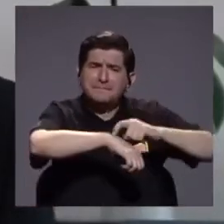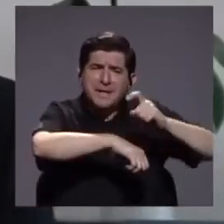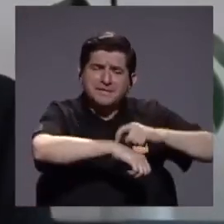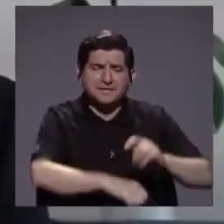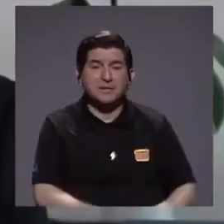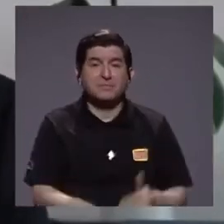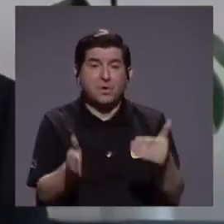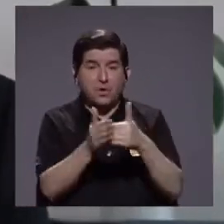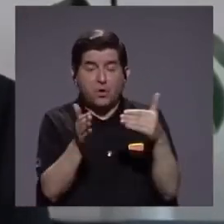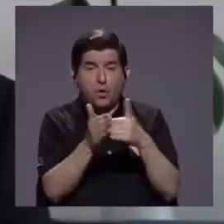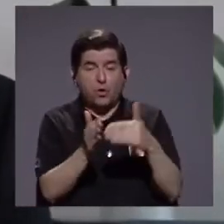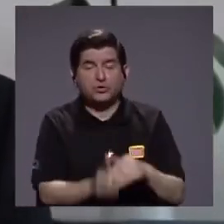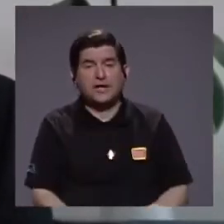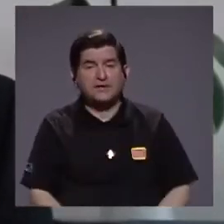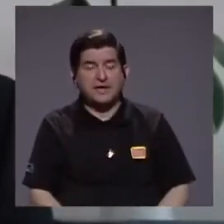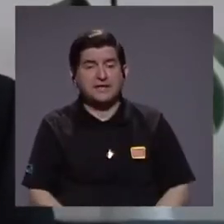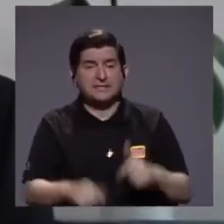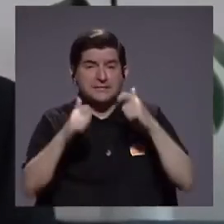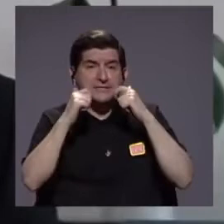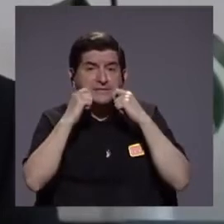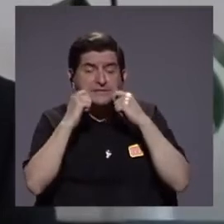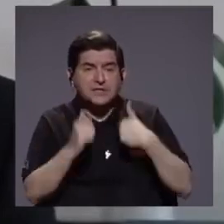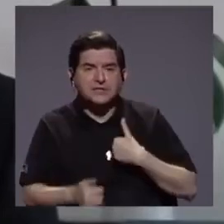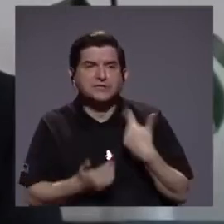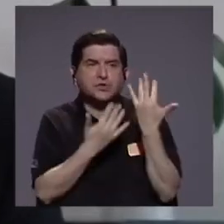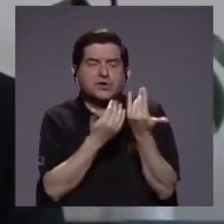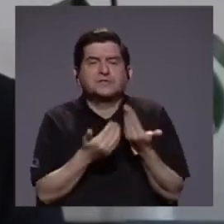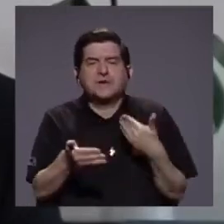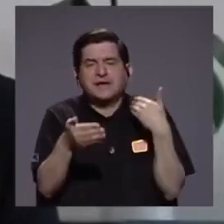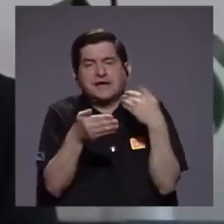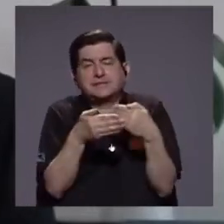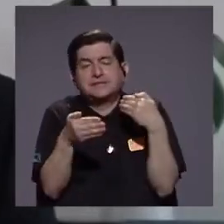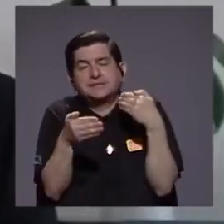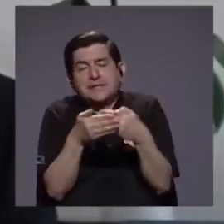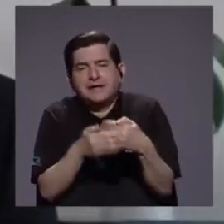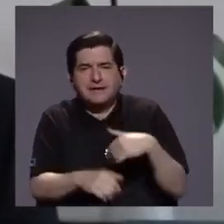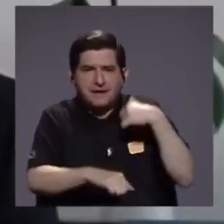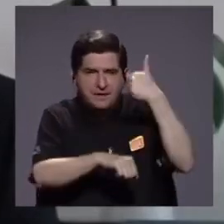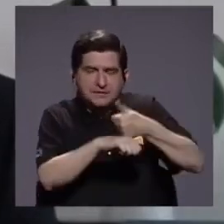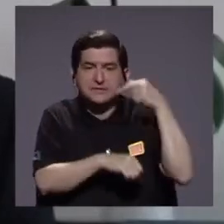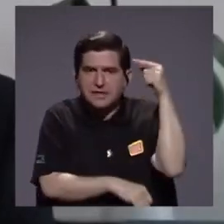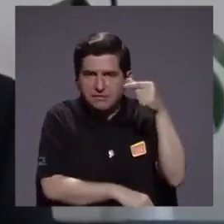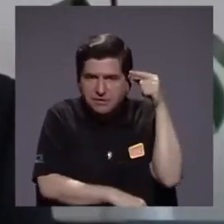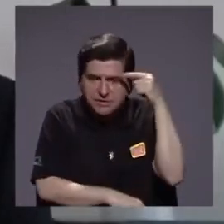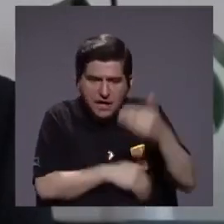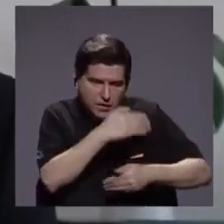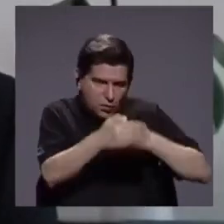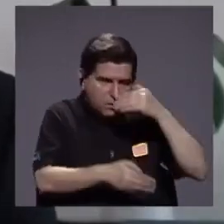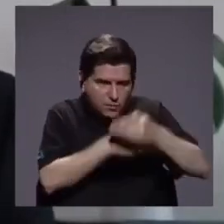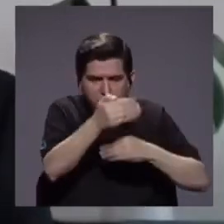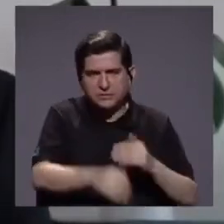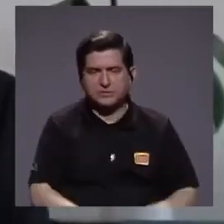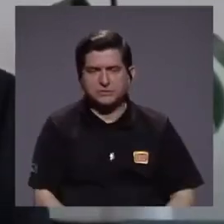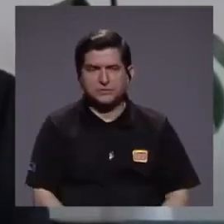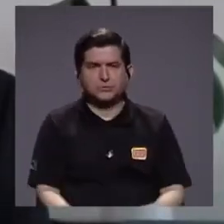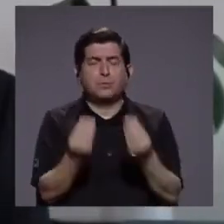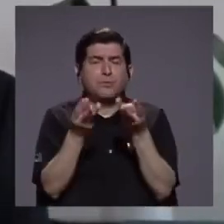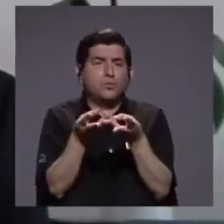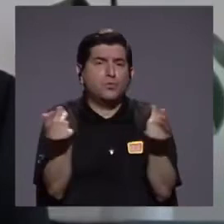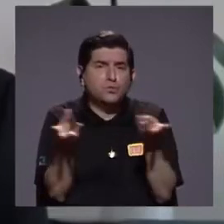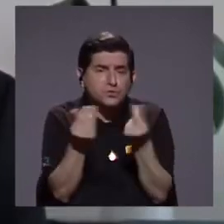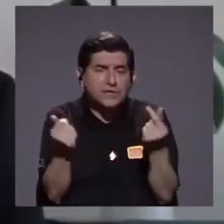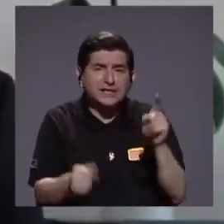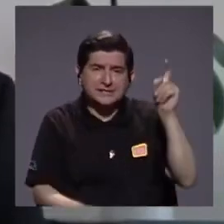vuelta a la presencialidad yo esperaría que estuviera a la vuelta de la esquina estableciendo evidentemente los protocolos. Muchas de las soluciones